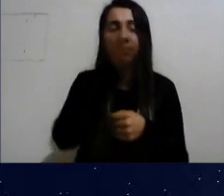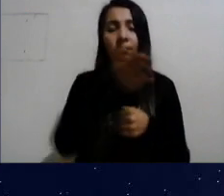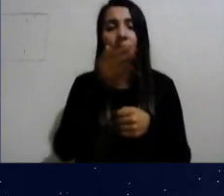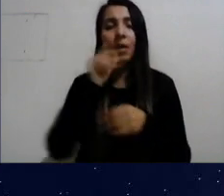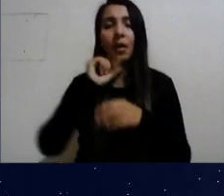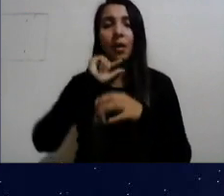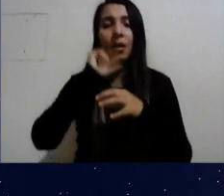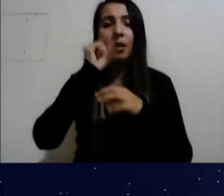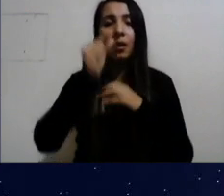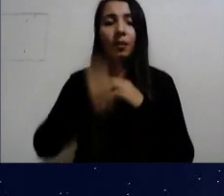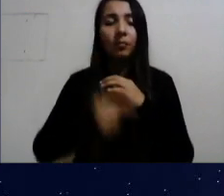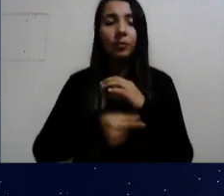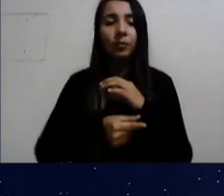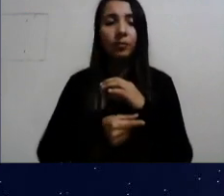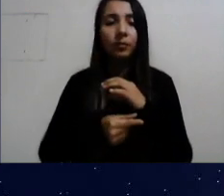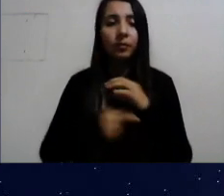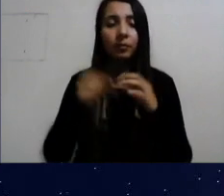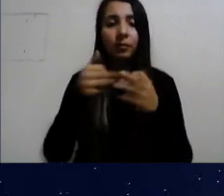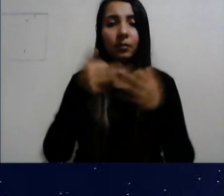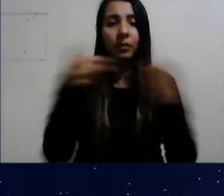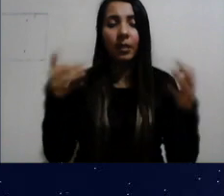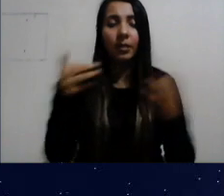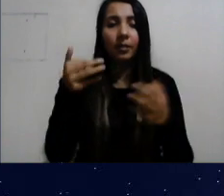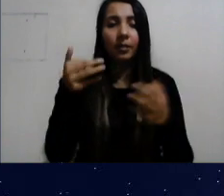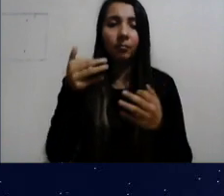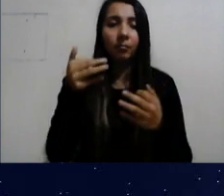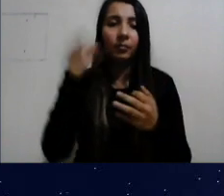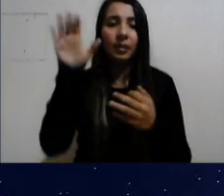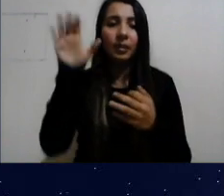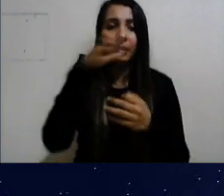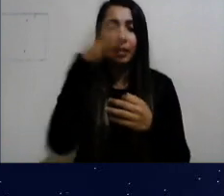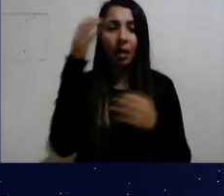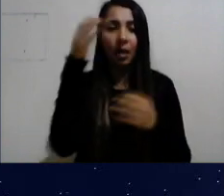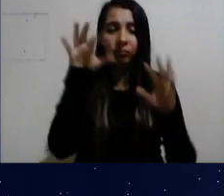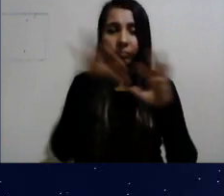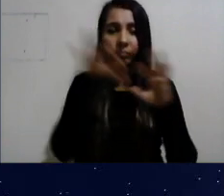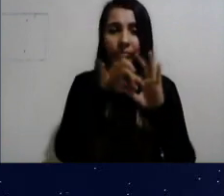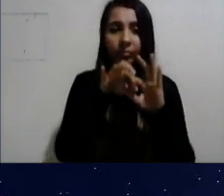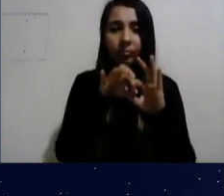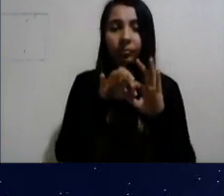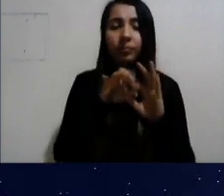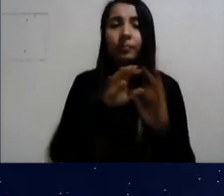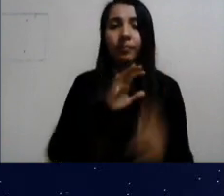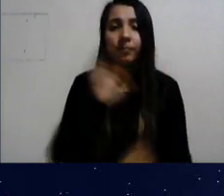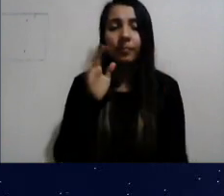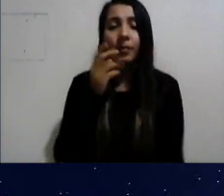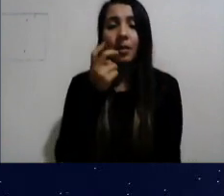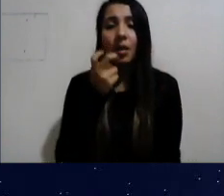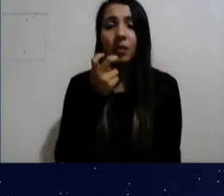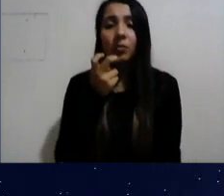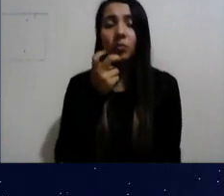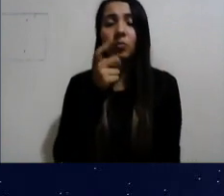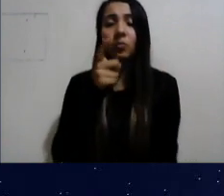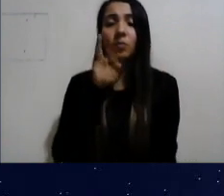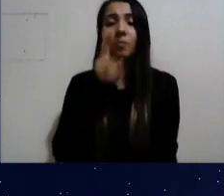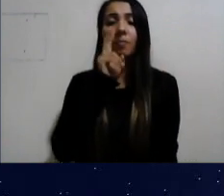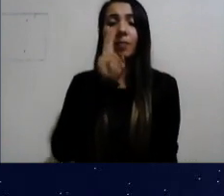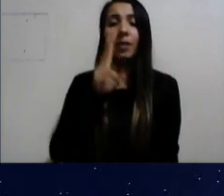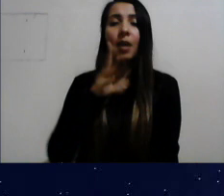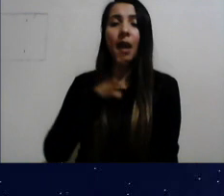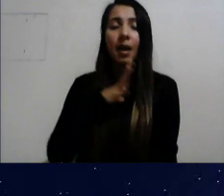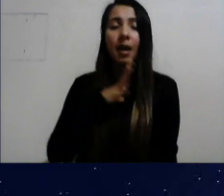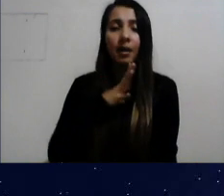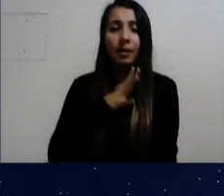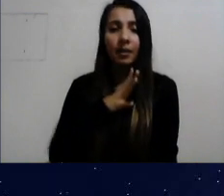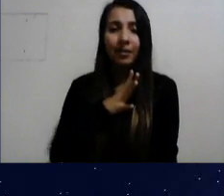luego tendríamos la atmósfera que tendría la Tierra en el periodo arqueano. Y entonces lo que podéis ver es